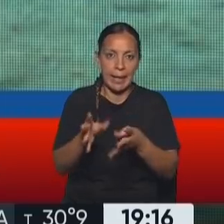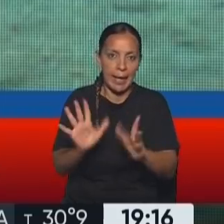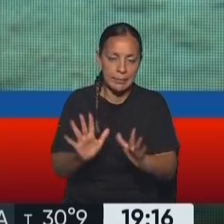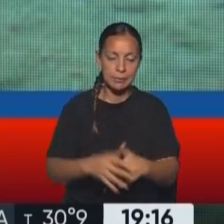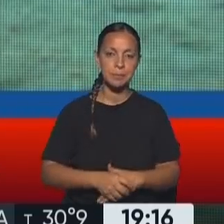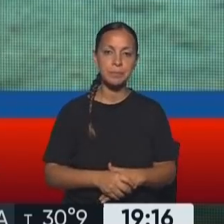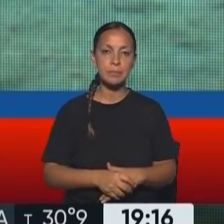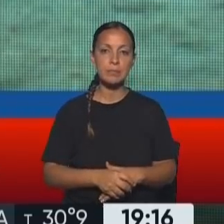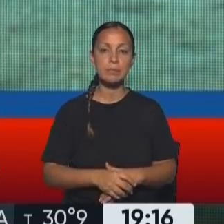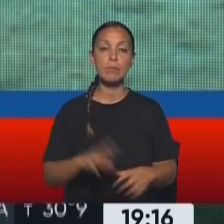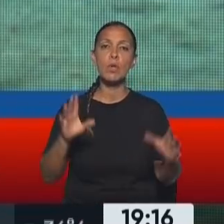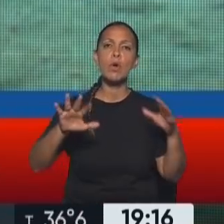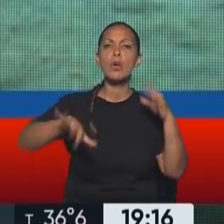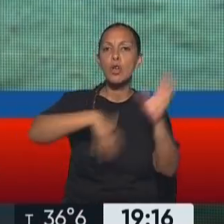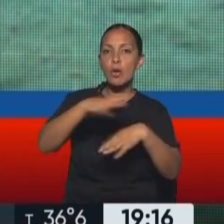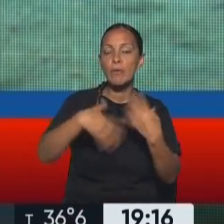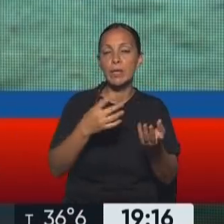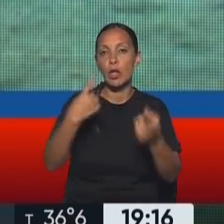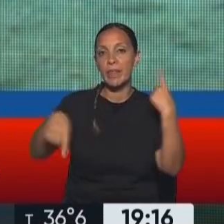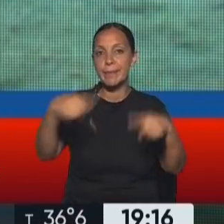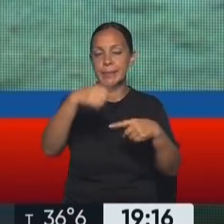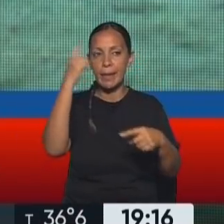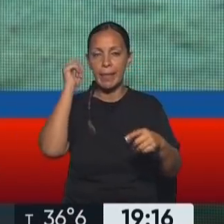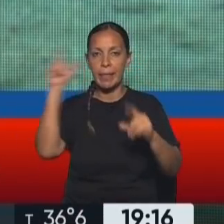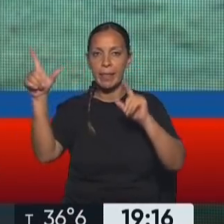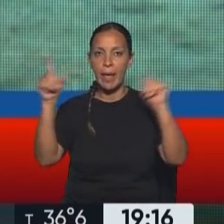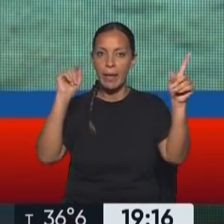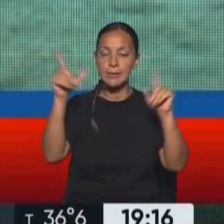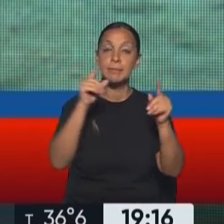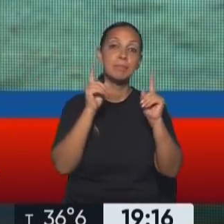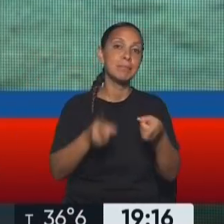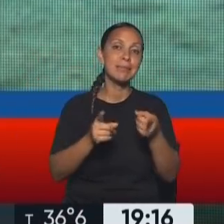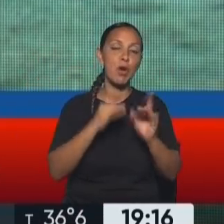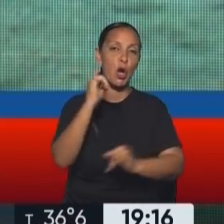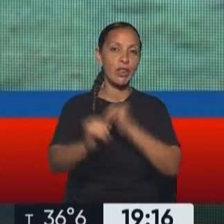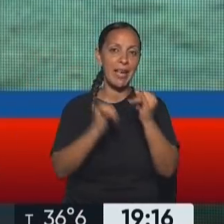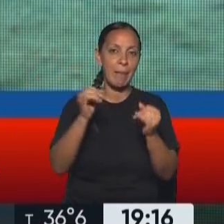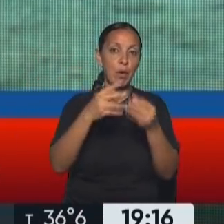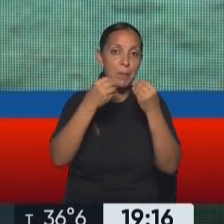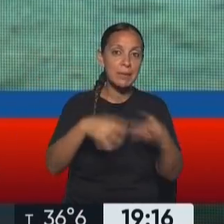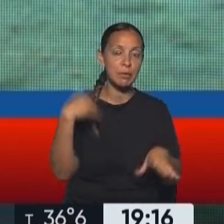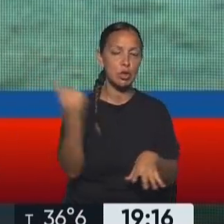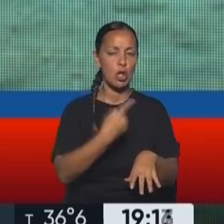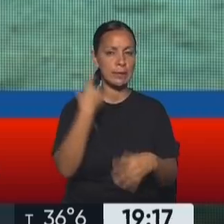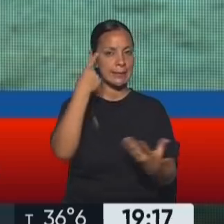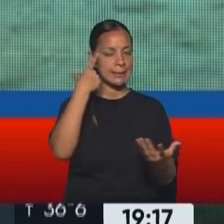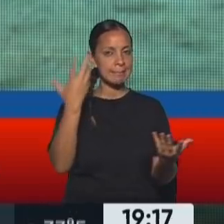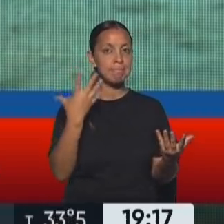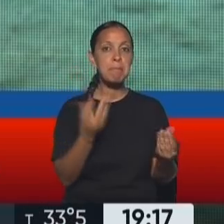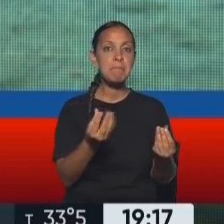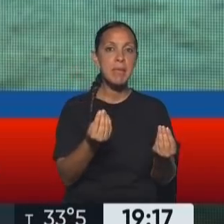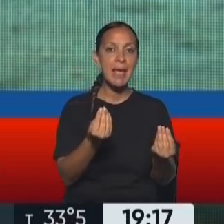Un conflicto con diversidad de aristas Sí. y también con lo que comenzábamos a contarles en el comienzo, ¿no? Este peligro, este temor a lo que implica el